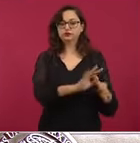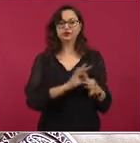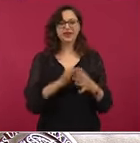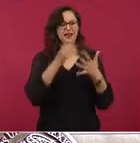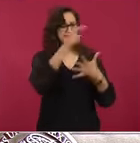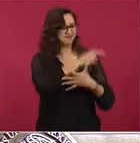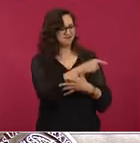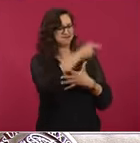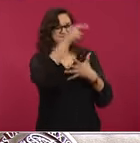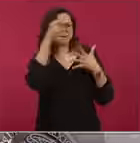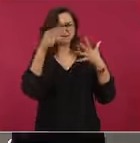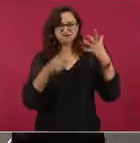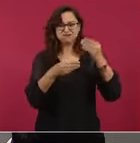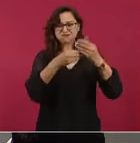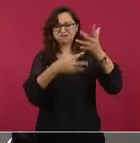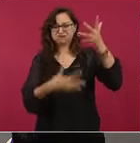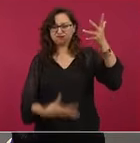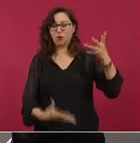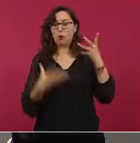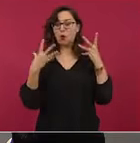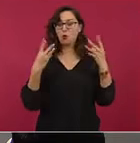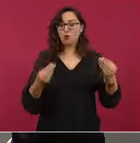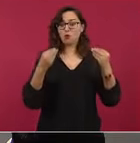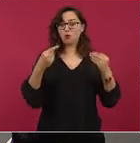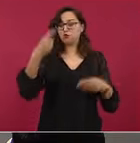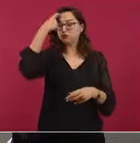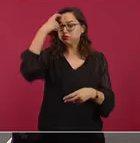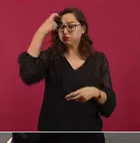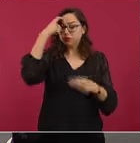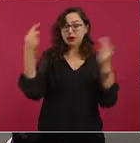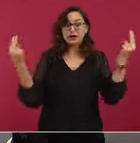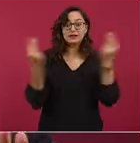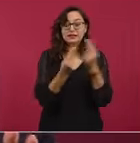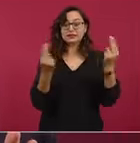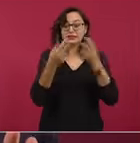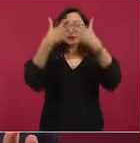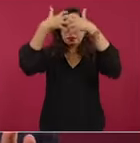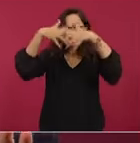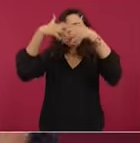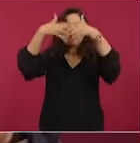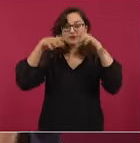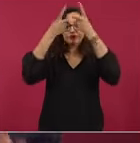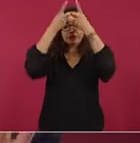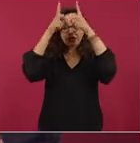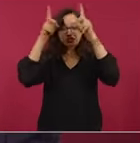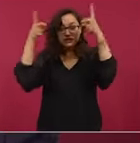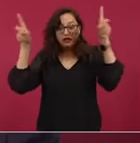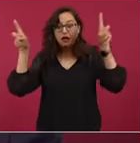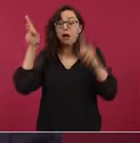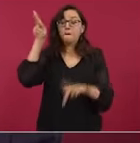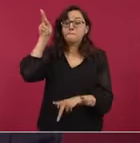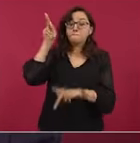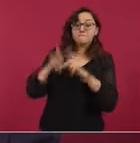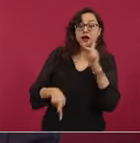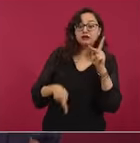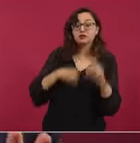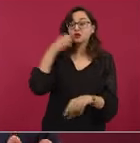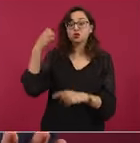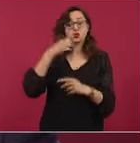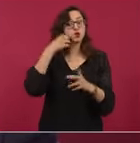es todo un espectro del desarrollo neuropsicológico. Sí se detiene, porque no están en las clases